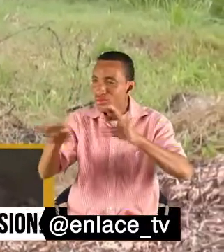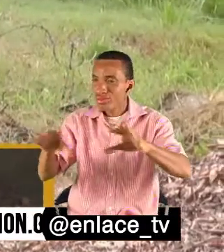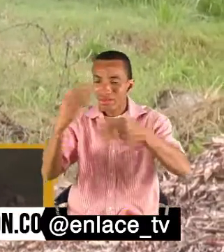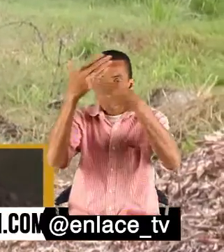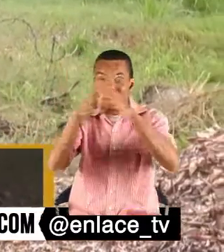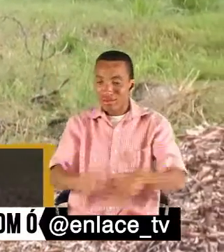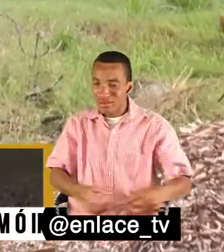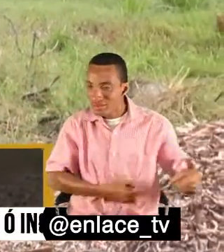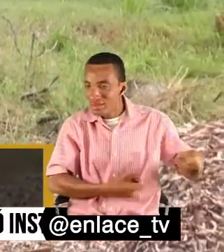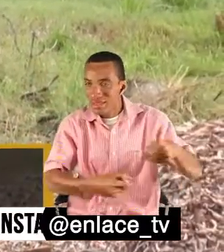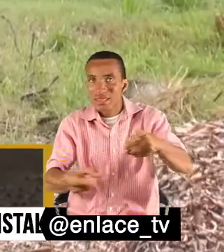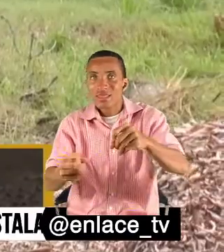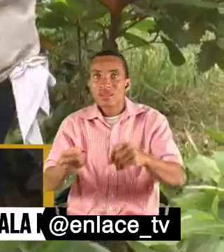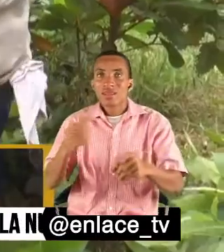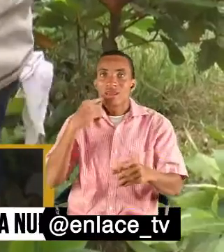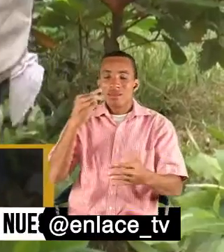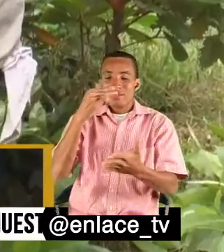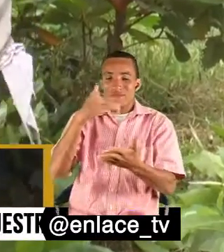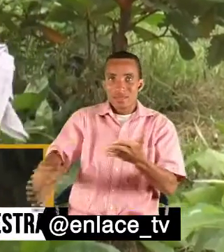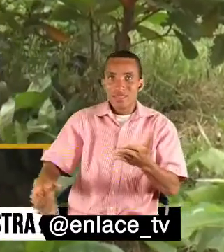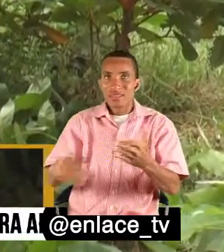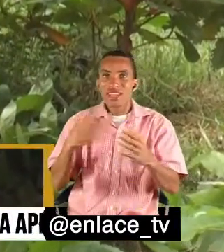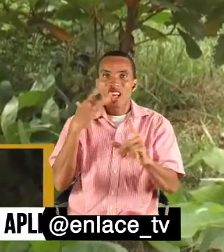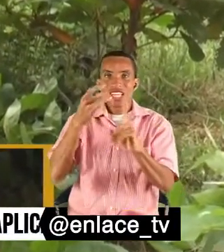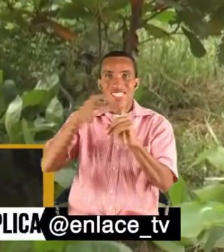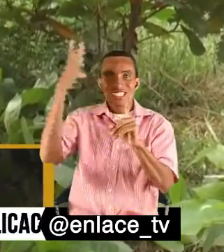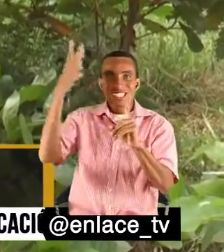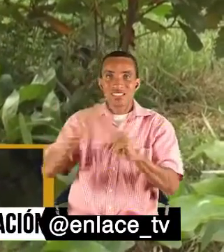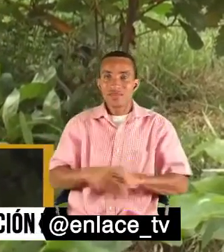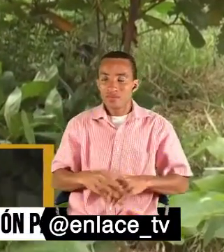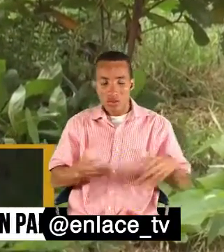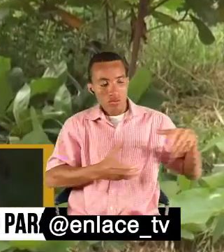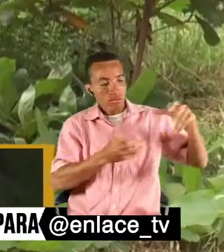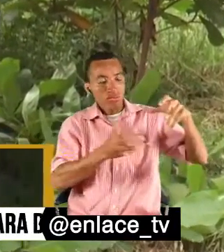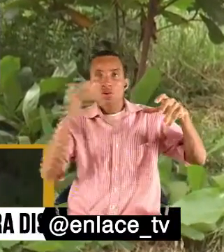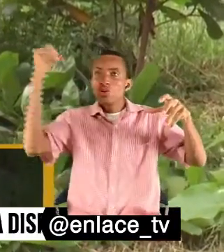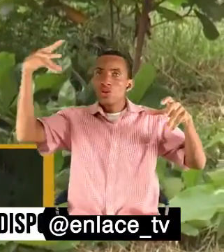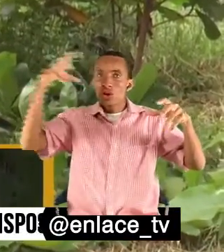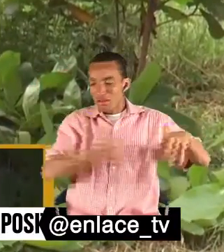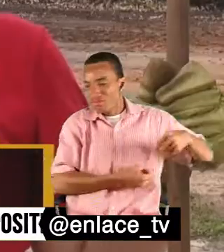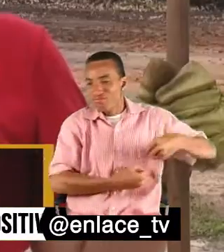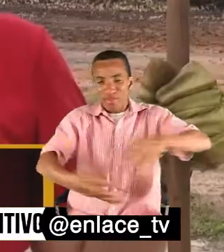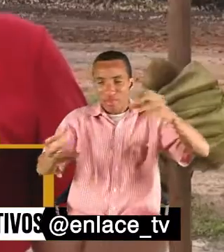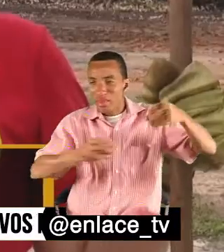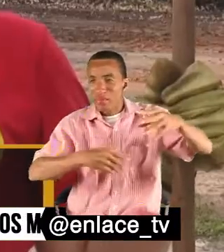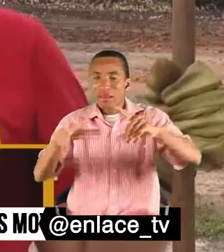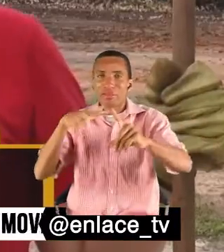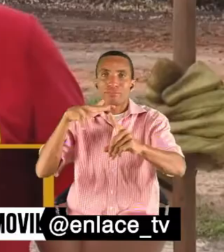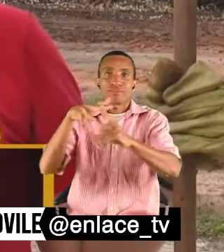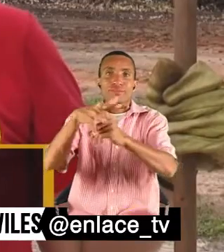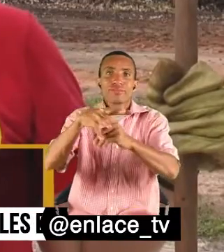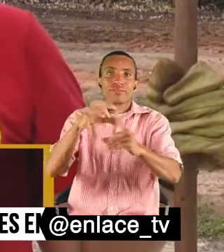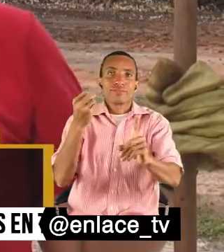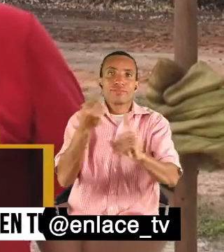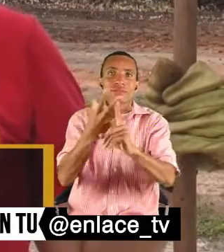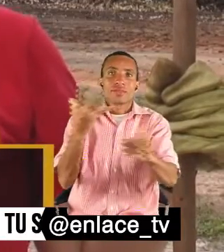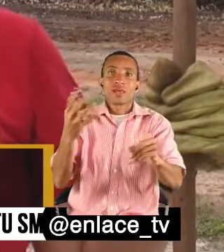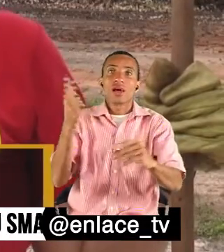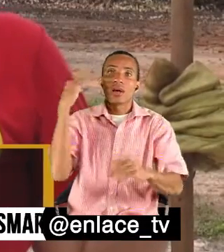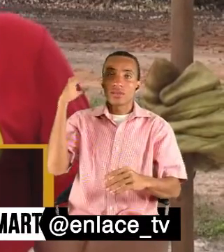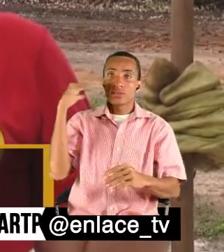y arroje vidrios, que arroje luminarias en las orillas del humedal, y esto pues está impactando ecológicamente. Aquí había un bosque